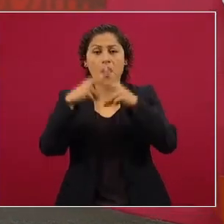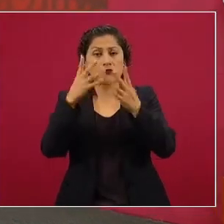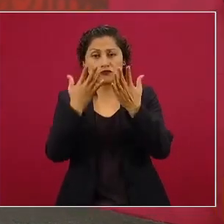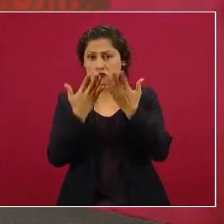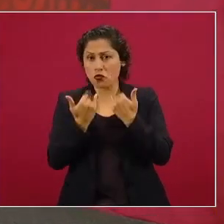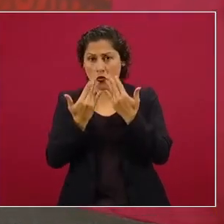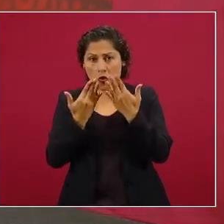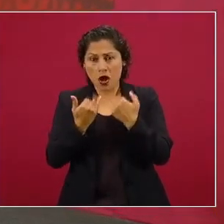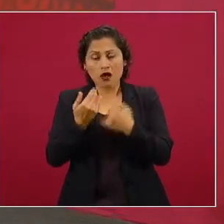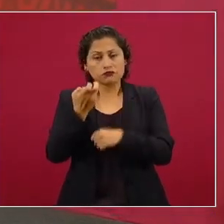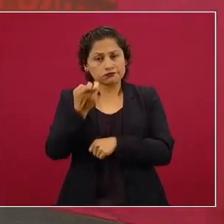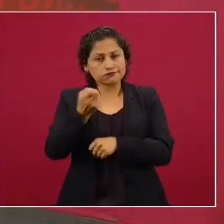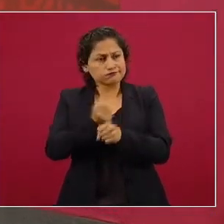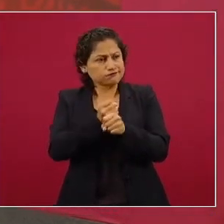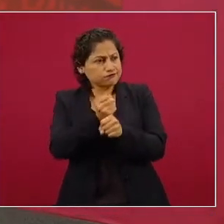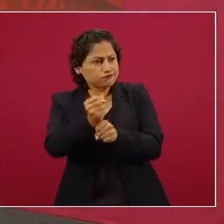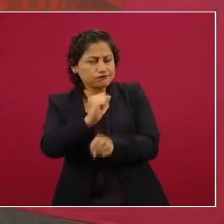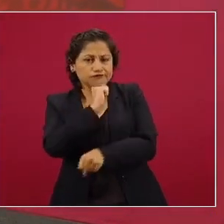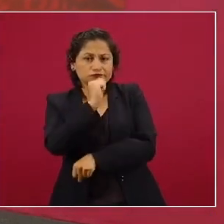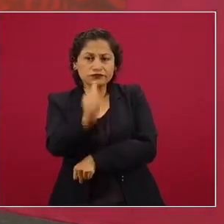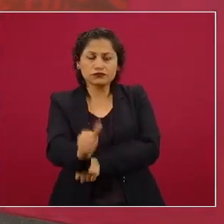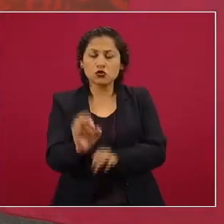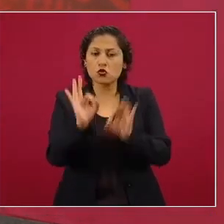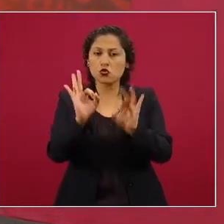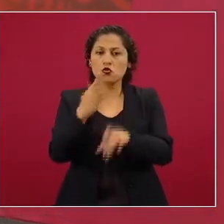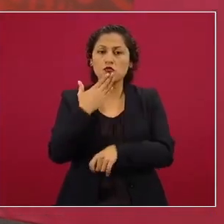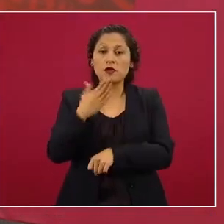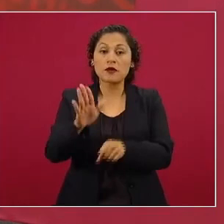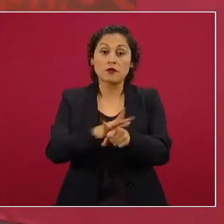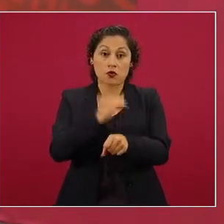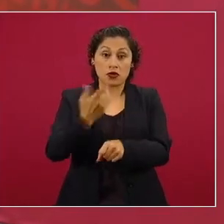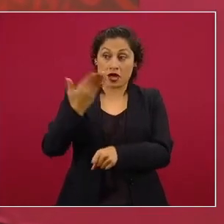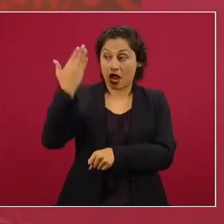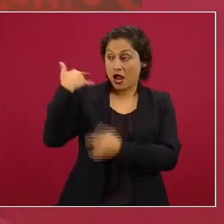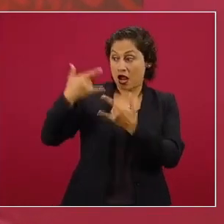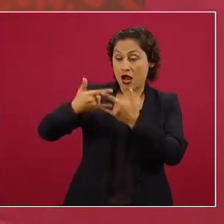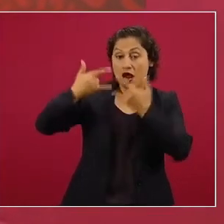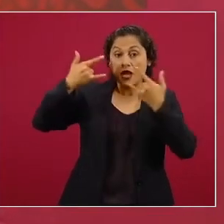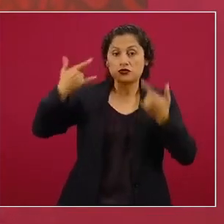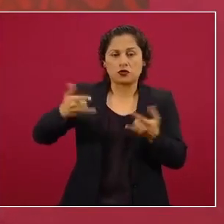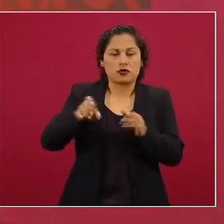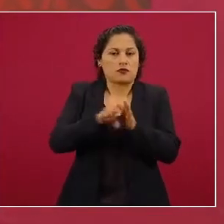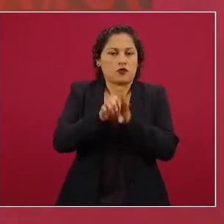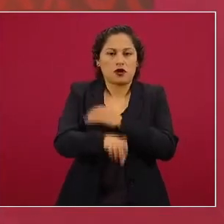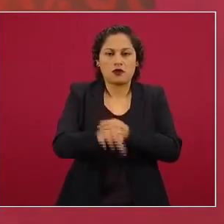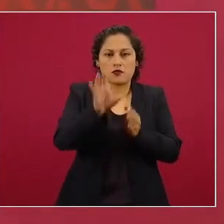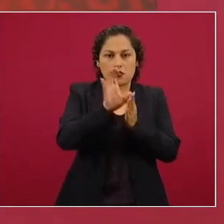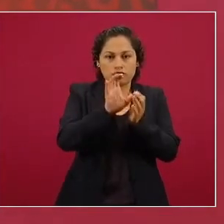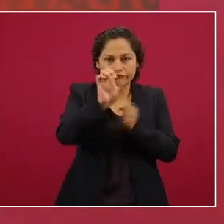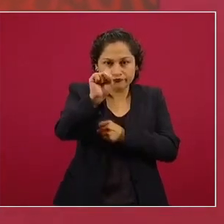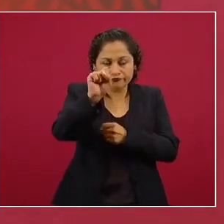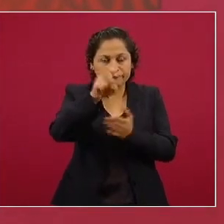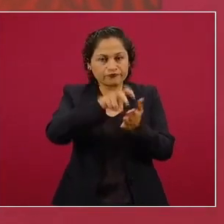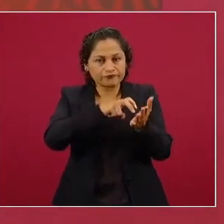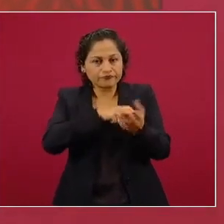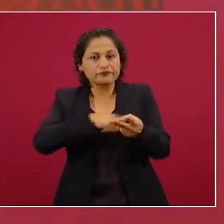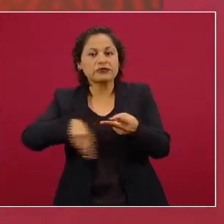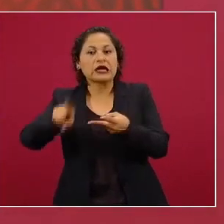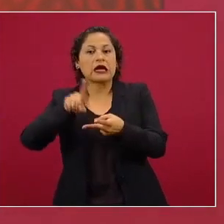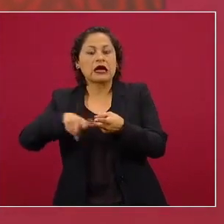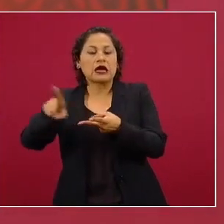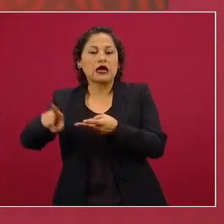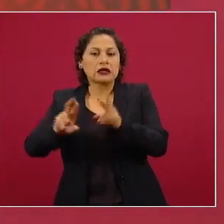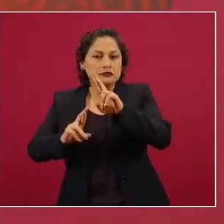porque la independencia, la reforma, la revolución se hicieron con las armas.